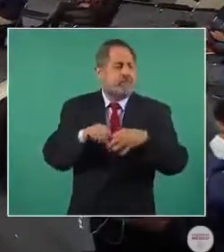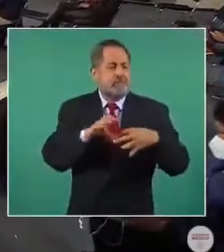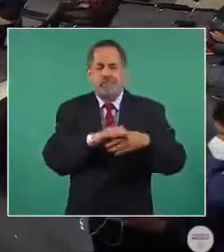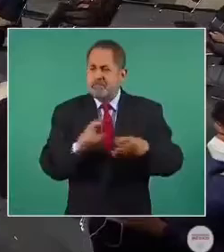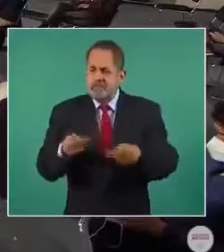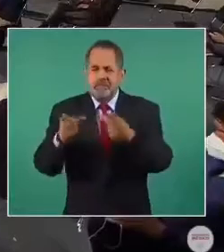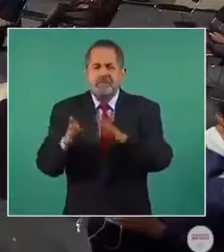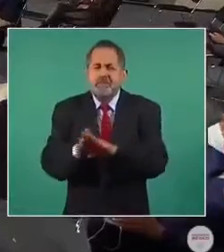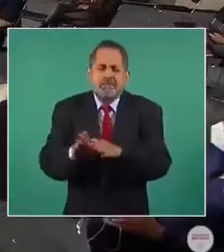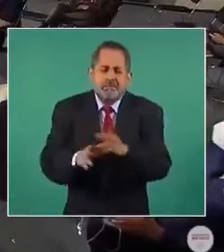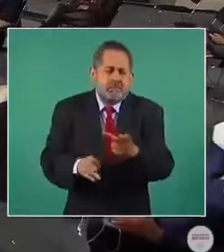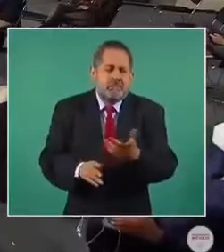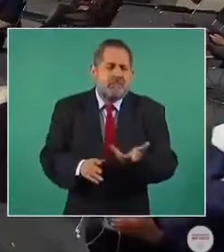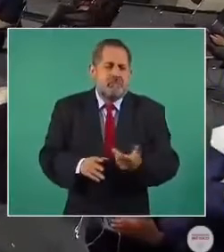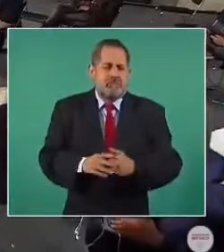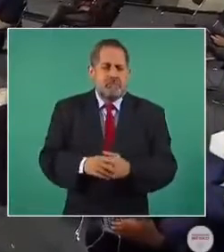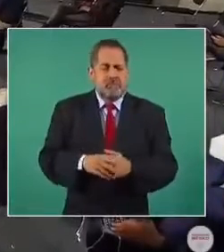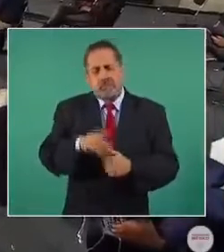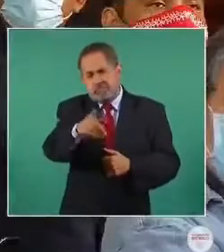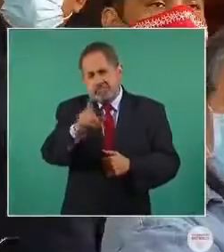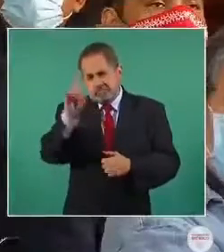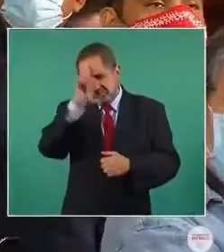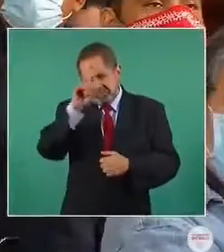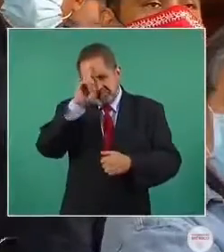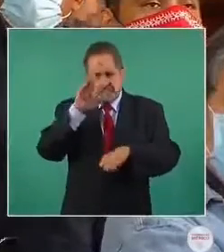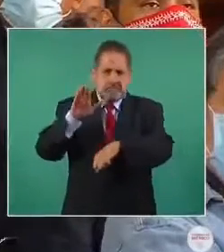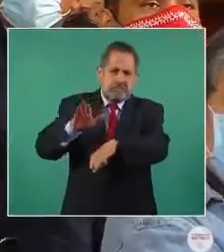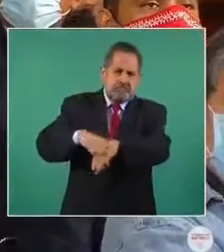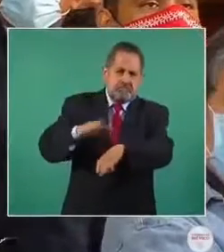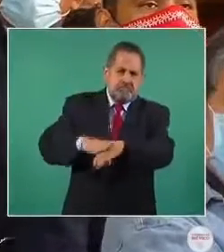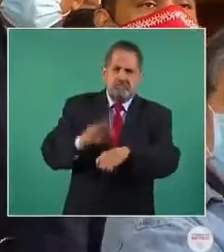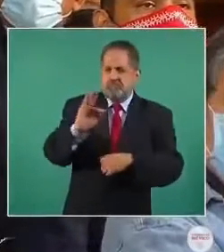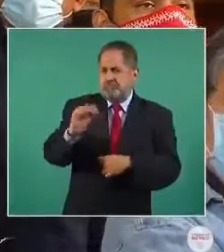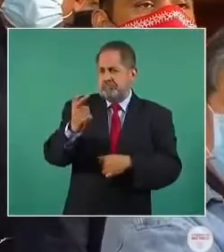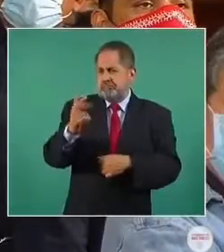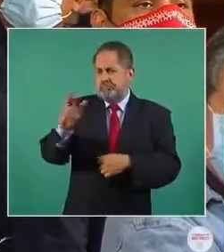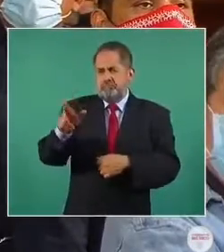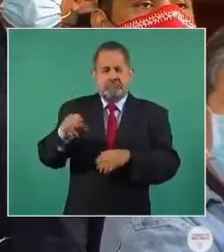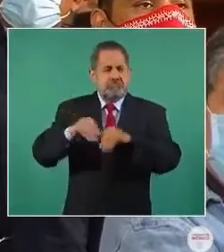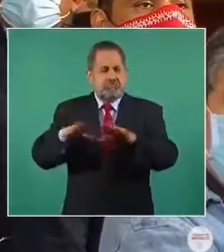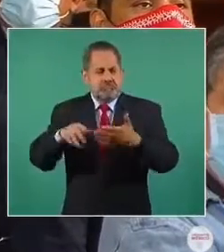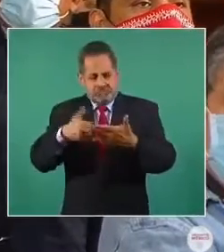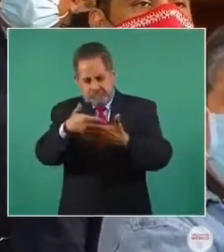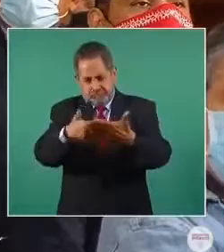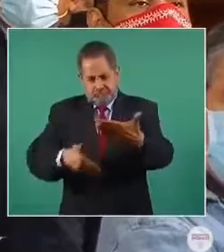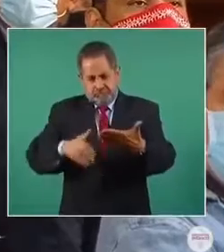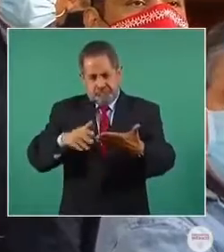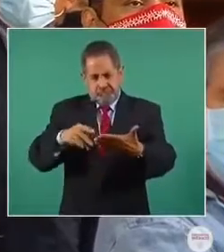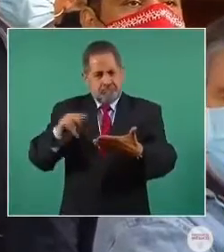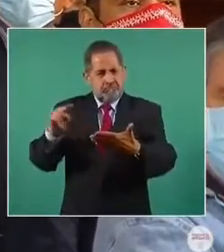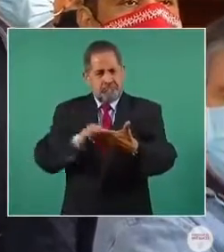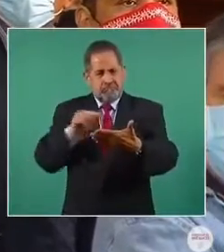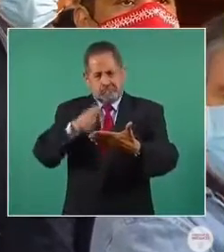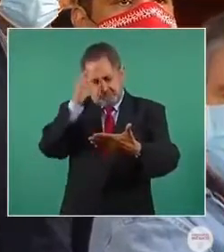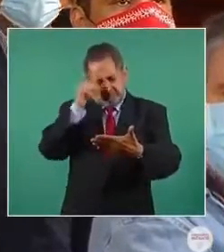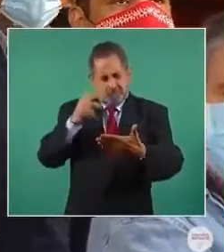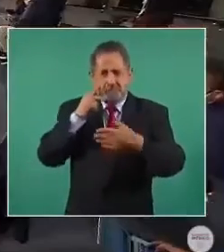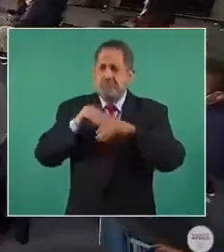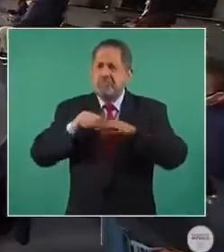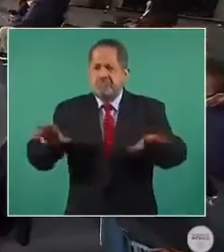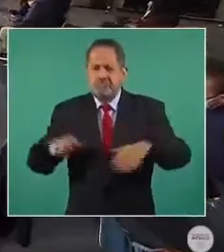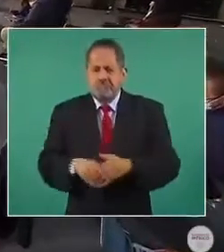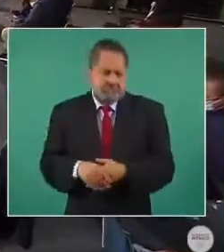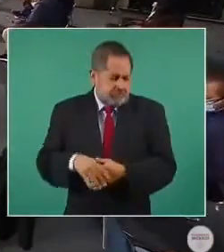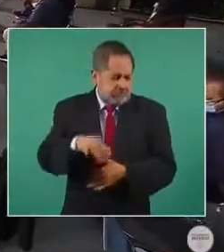también preguntar si recomendaría a la Fiscalía General de la República que haga público el acuerdo para esta devolución. Sí, de sí,